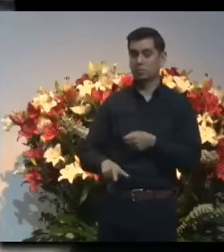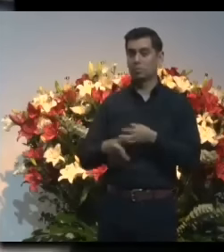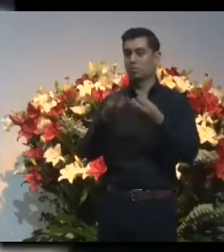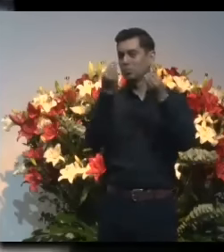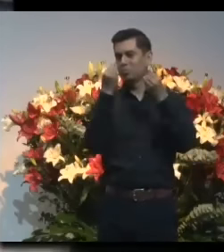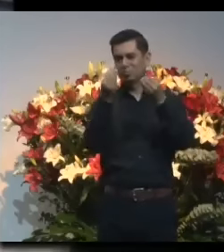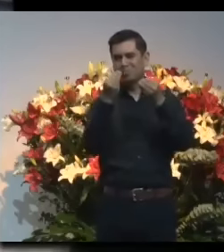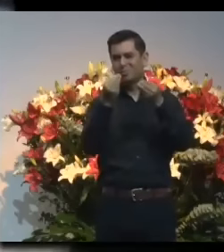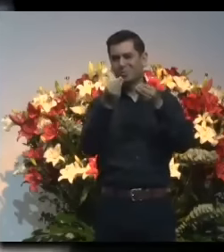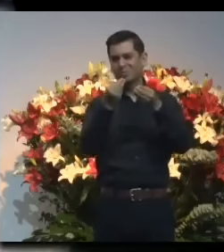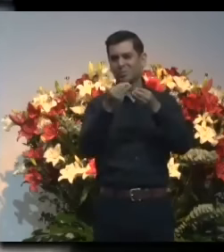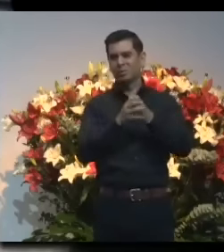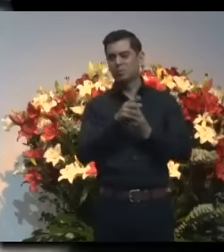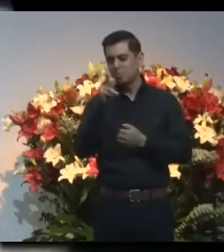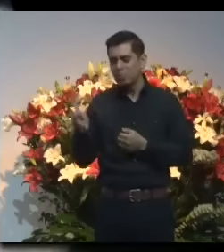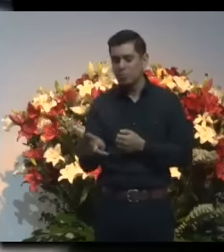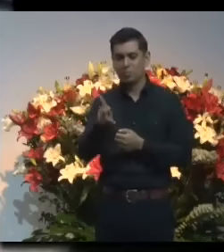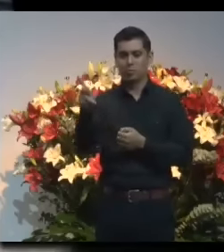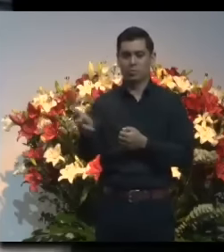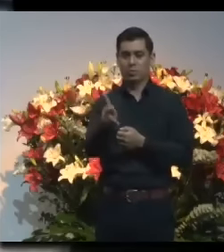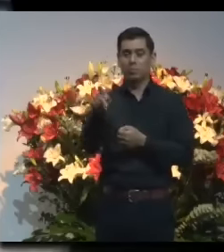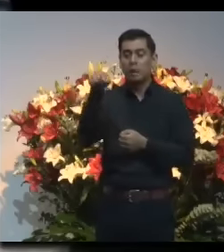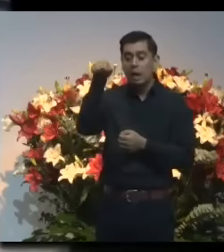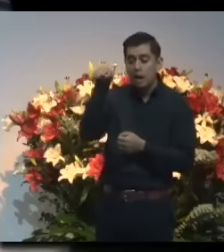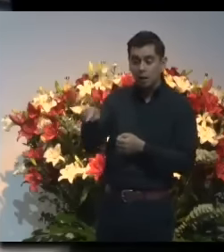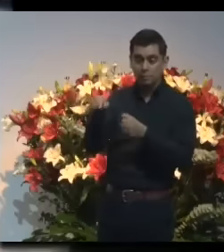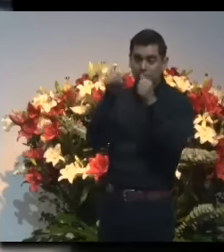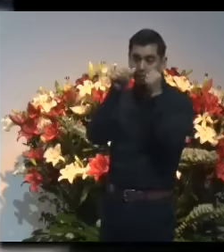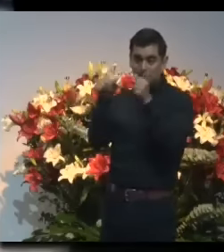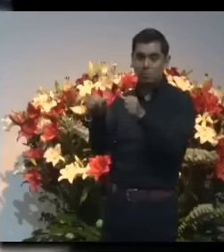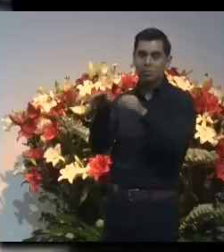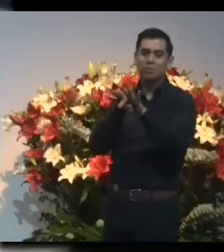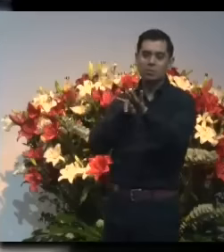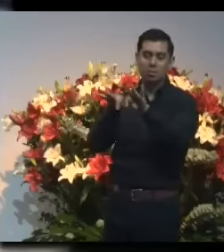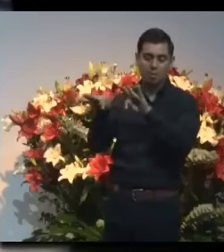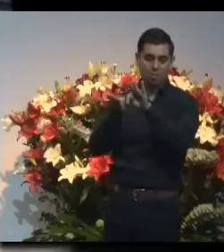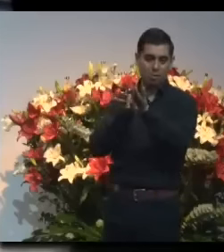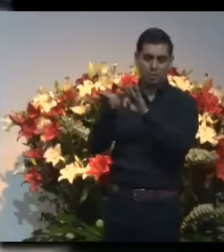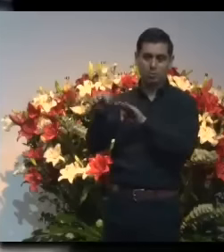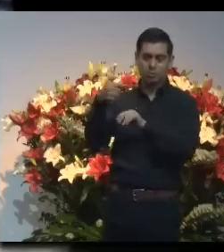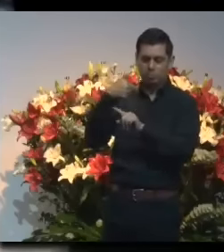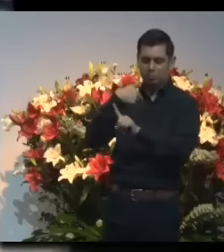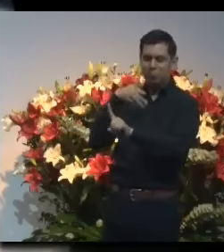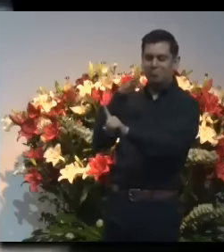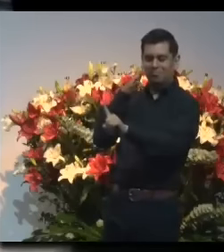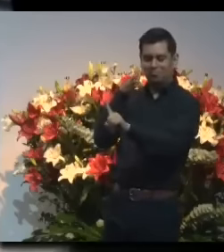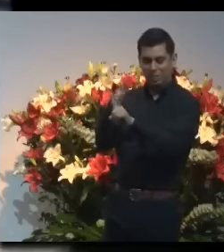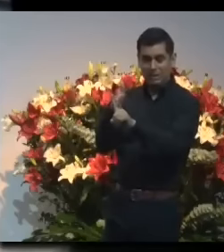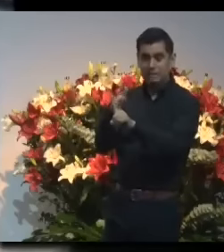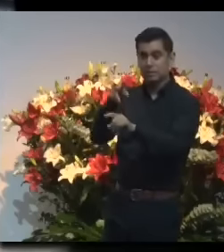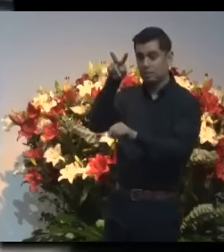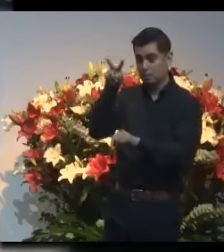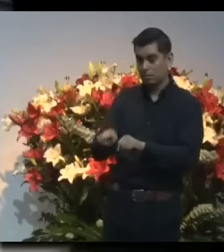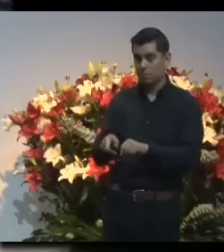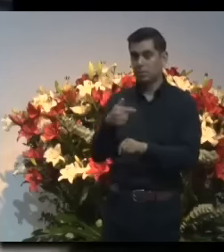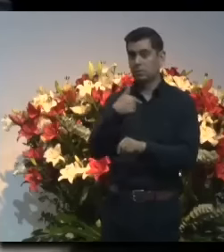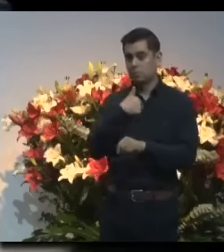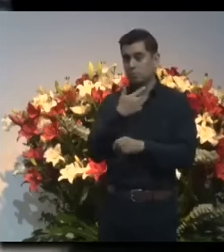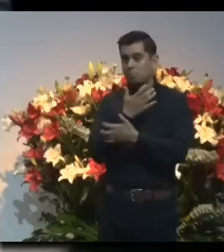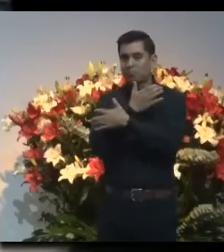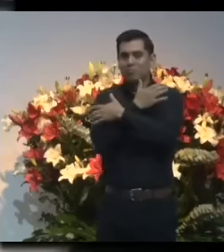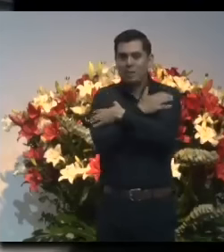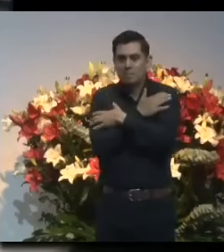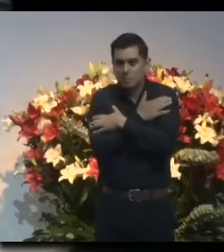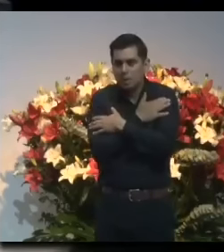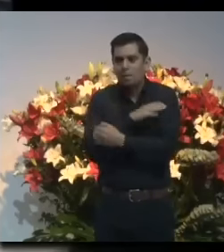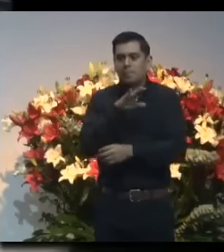de comunidades de este país en las que se atendió, se trabajó, y mi intención sería retomar esa causa. Abrazo a mujeres buscadoras, a